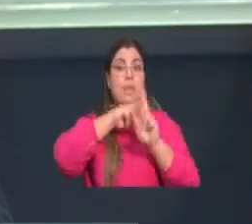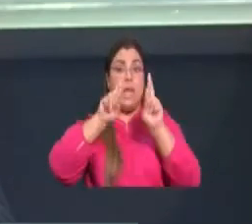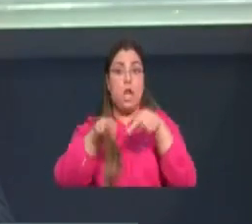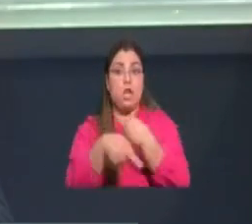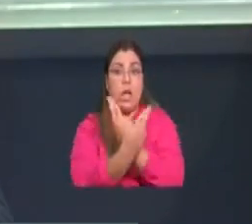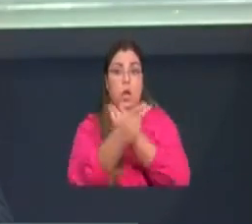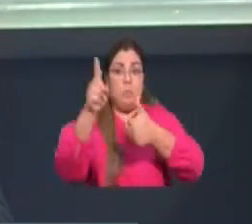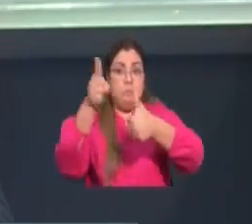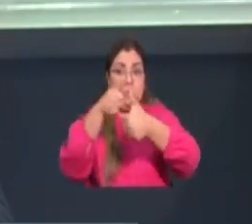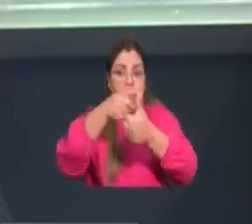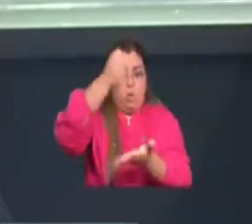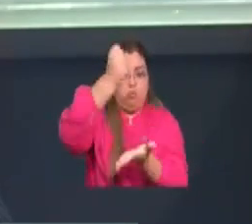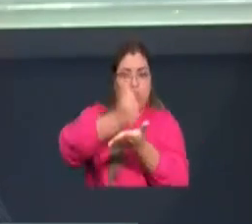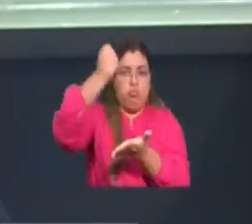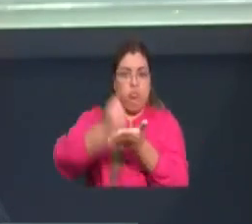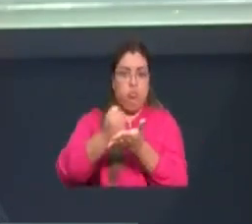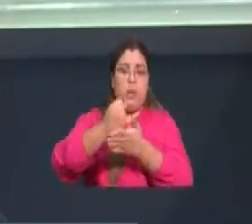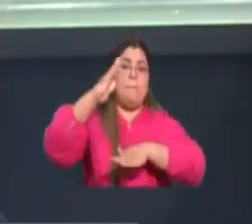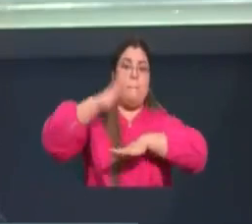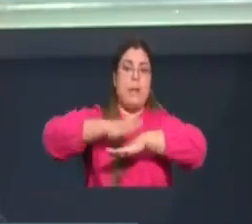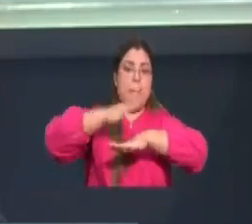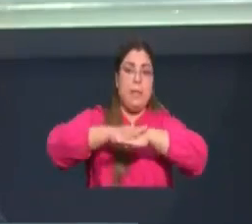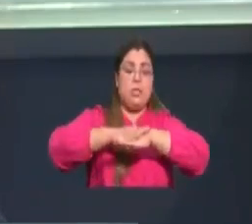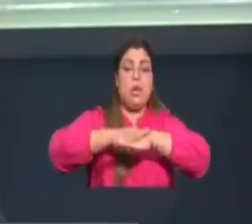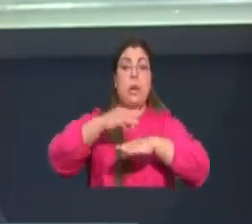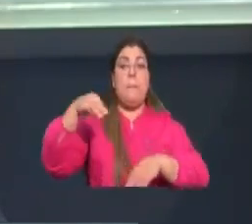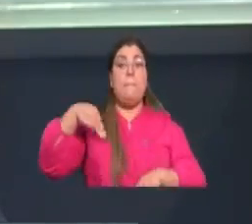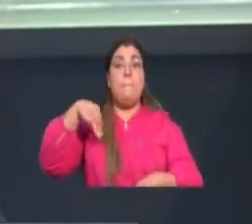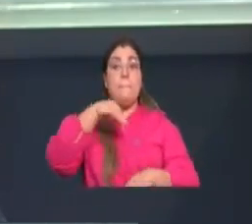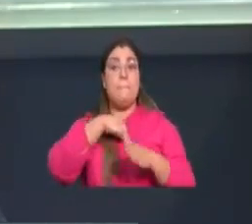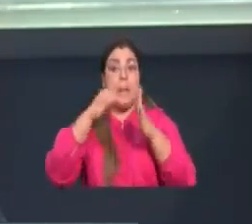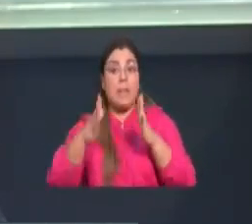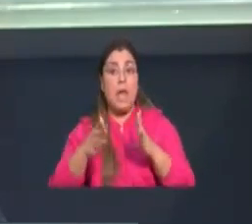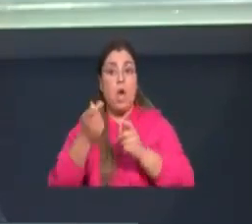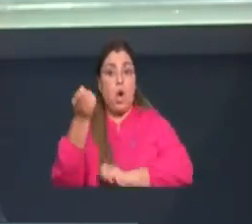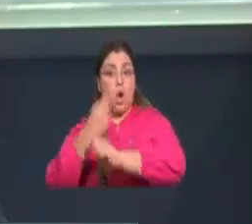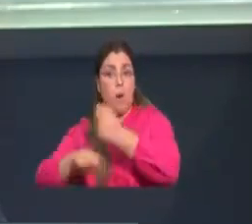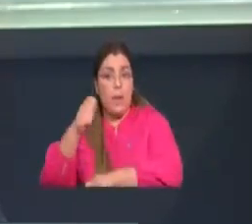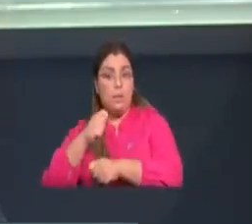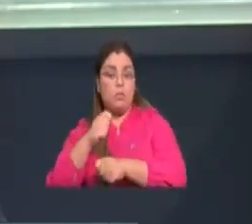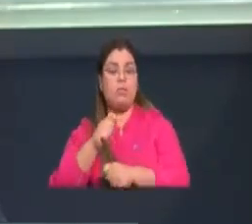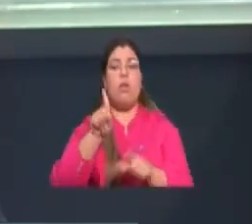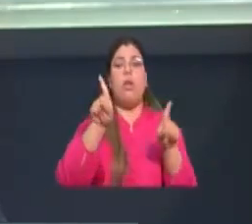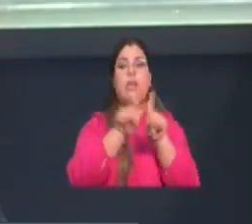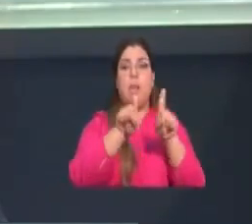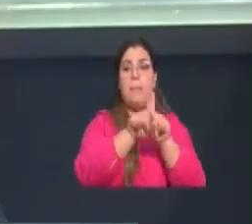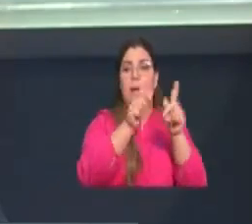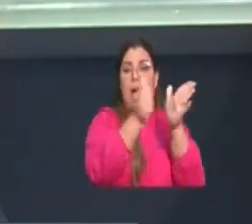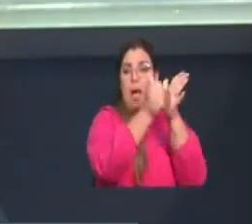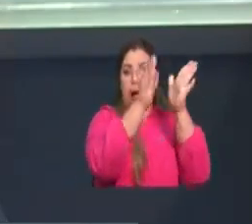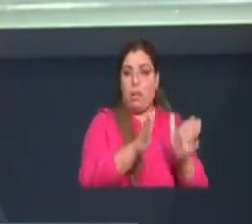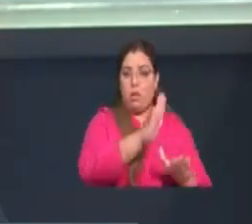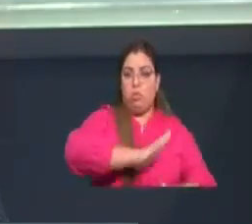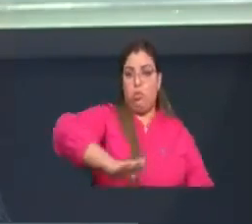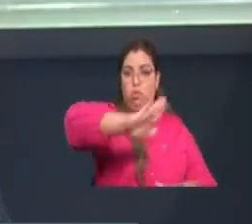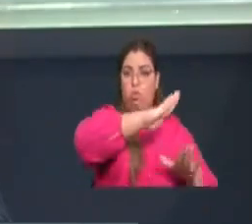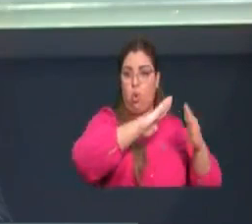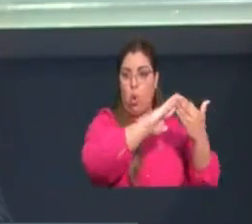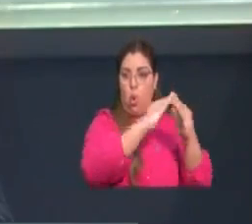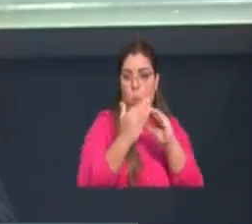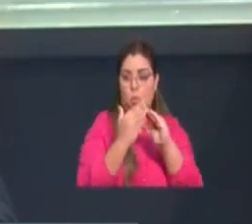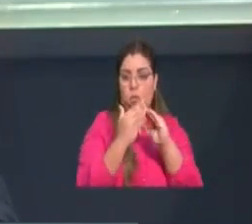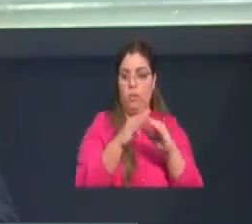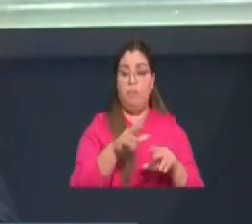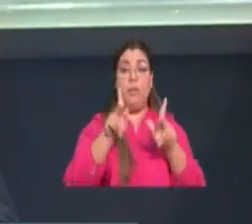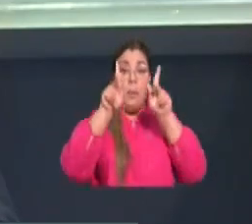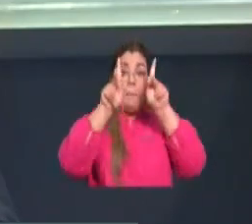El toque de queda de los domingos, de los domingos. Iban a abrir las playas para que los hoteles pudieran ofrecer de lunes a sábado. Pero bueno, creo que la